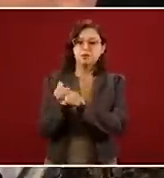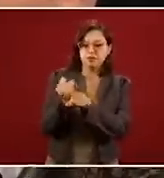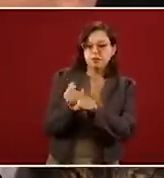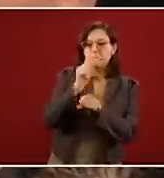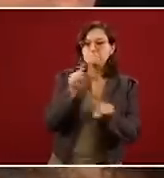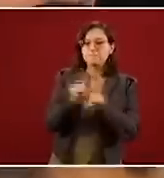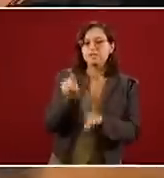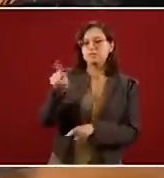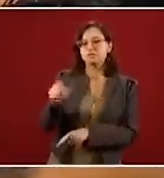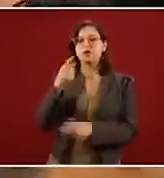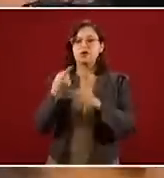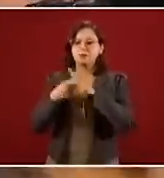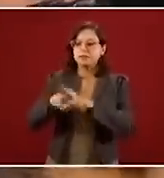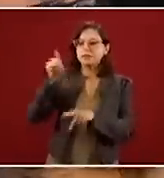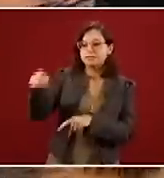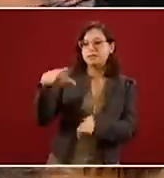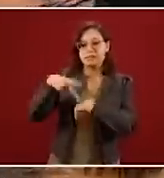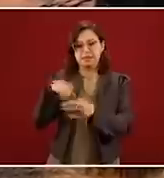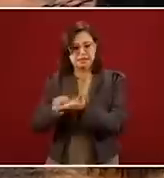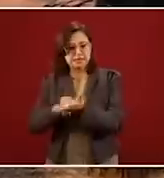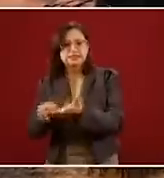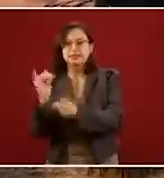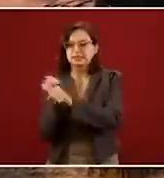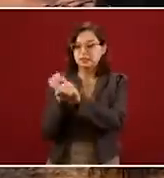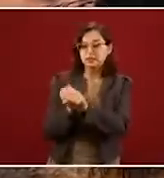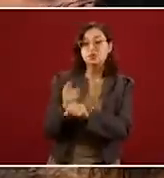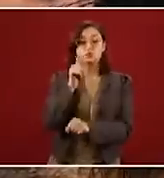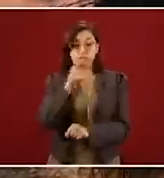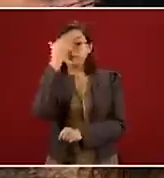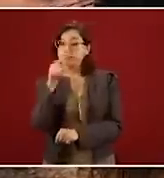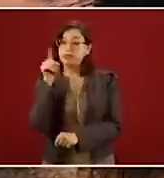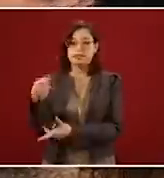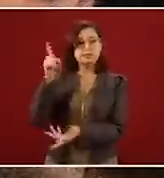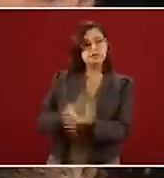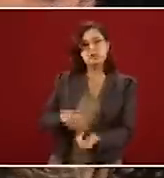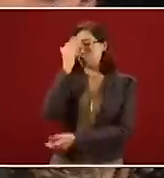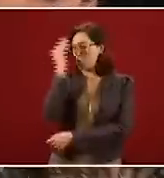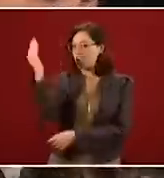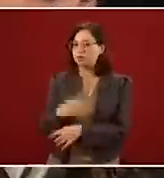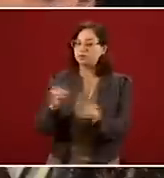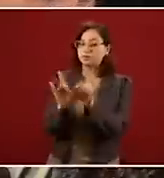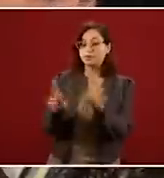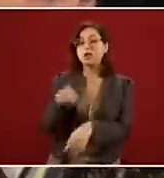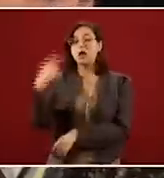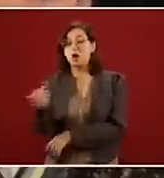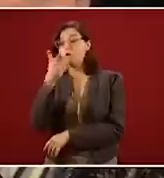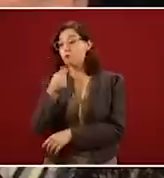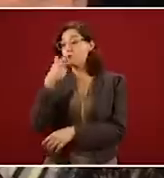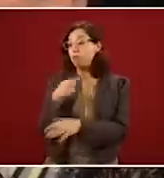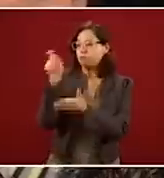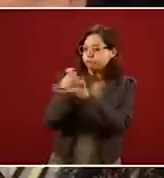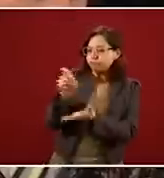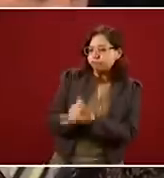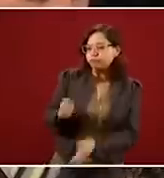el académico en Allende y Piedras Negras, que usted mismo ha reconocido como hechos horrorosos, y por eso él, con base en esas investigaciones, pues